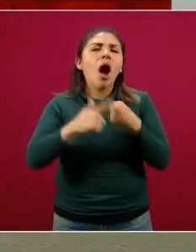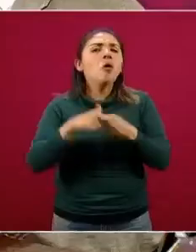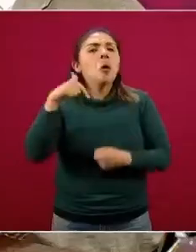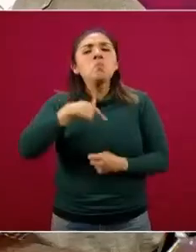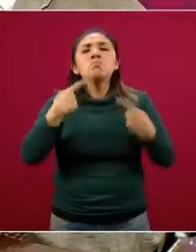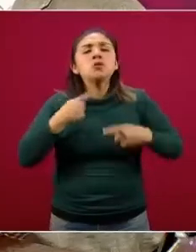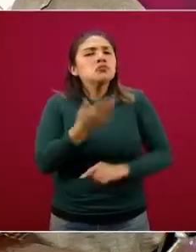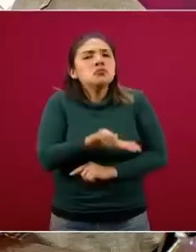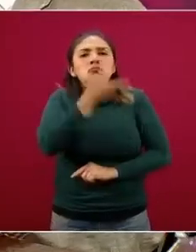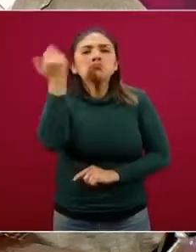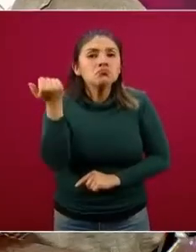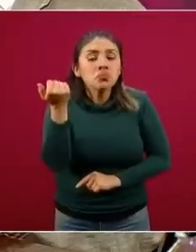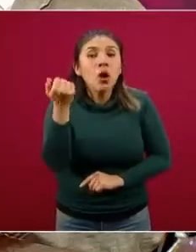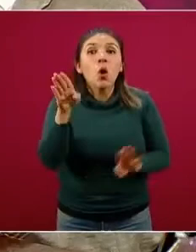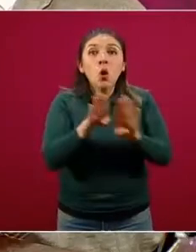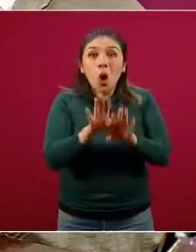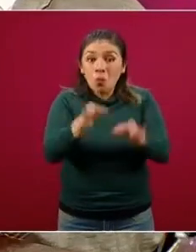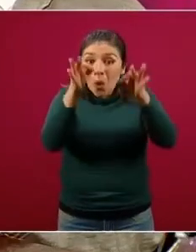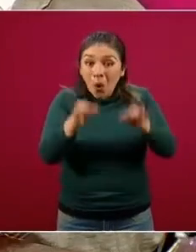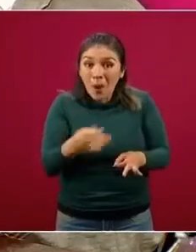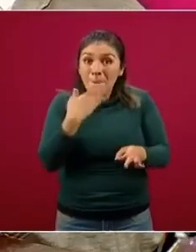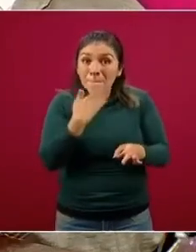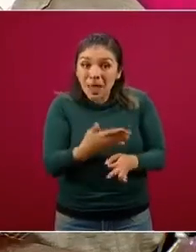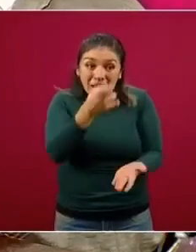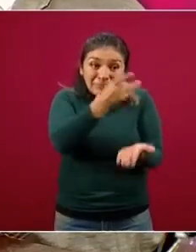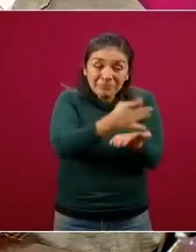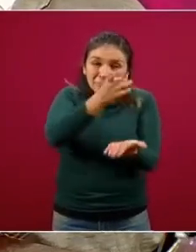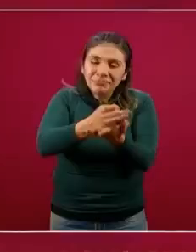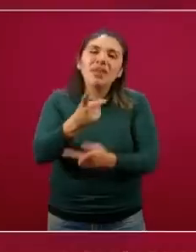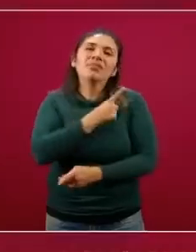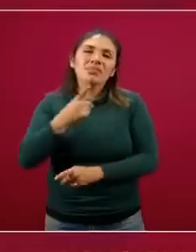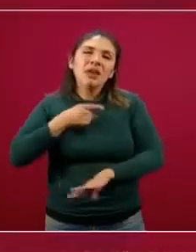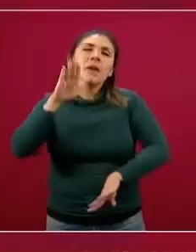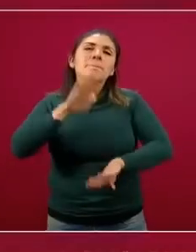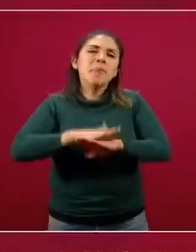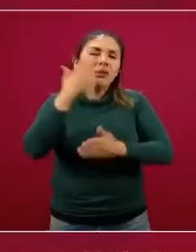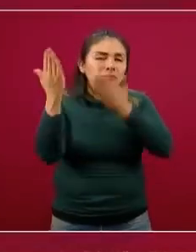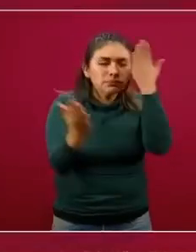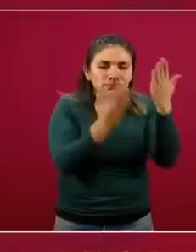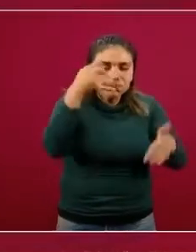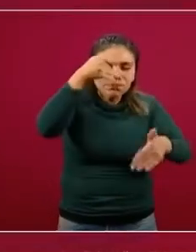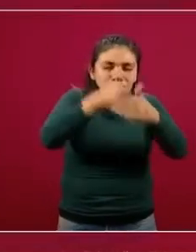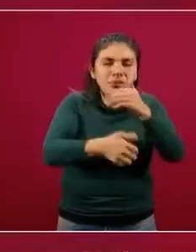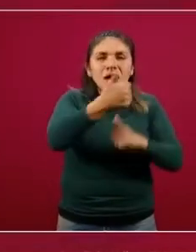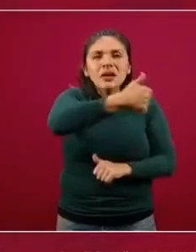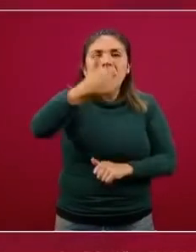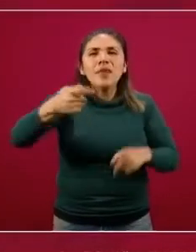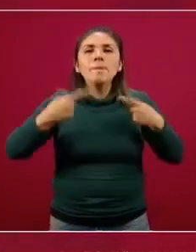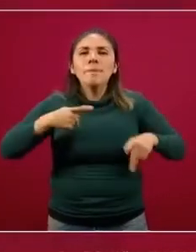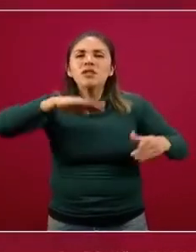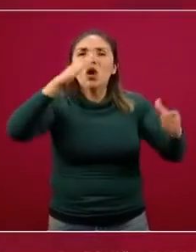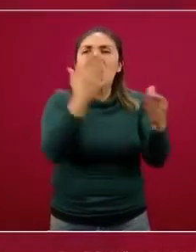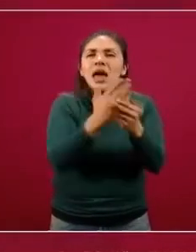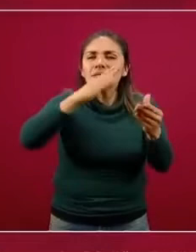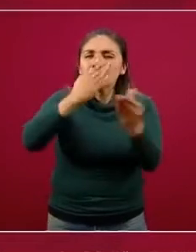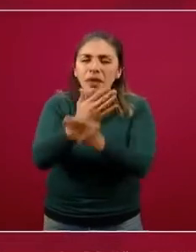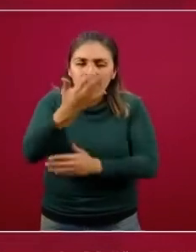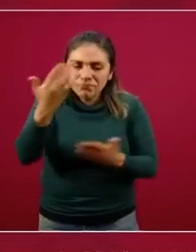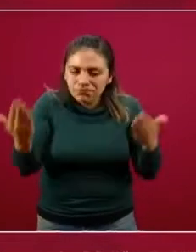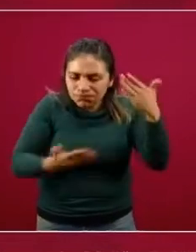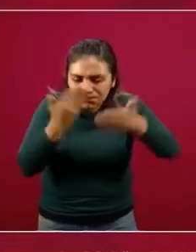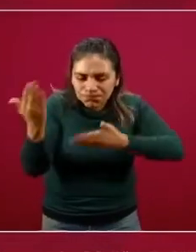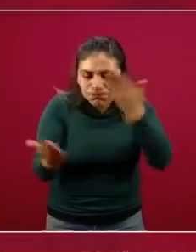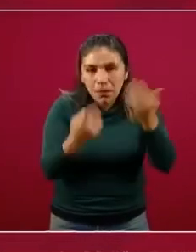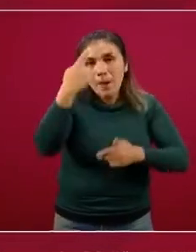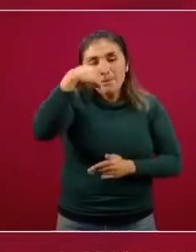dar como tal, habría que hacer una investigación basada en el expediente clínico, basado a fondo en los antecedentes de la persona,